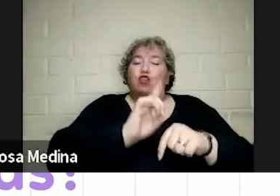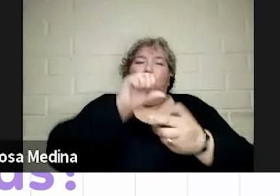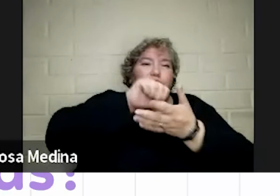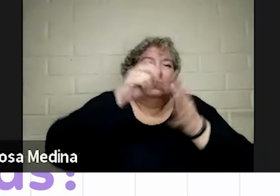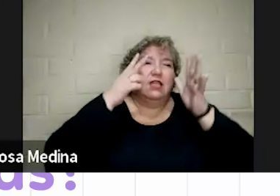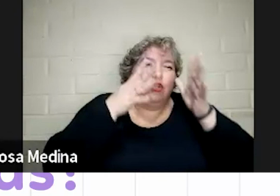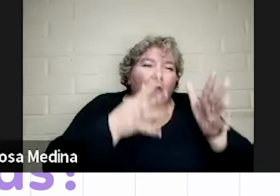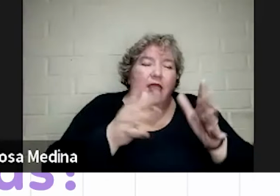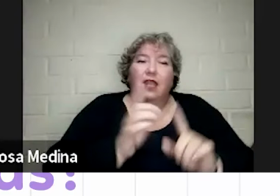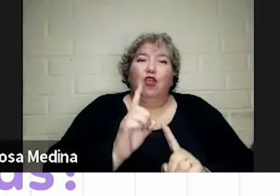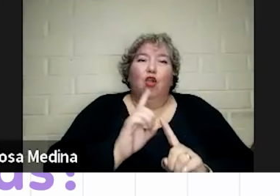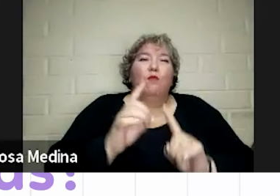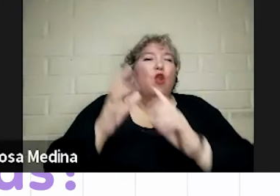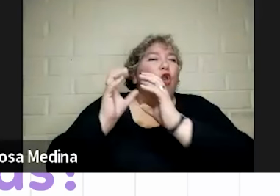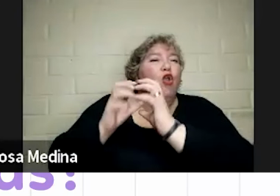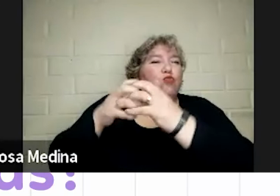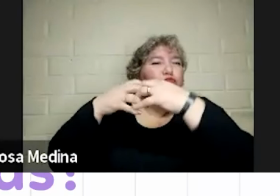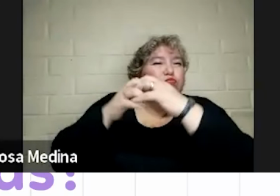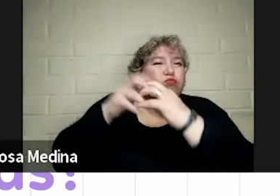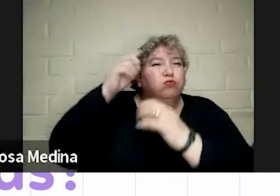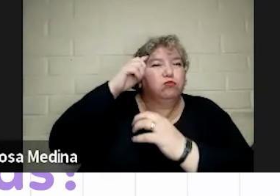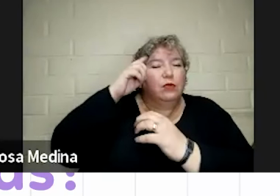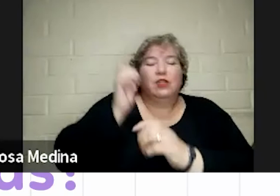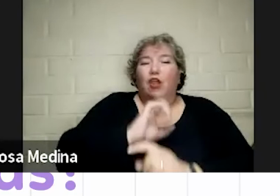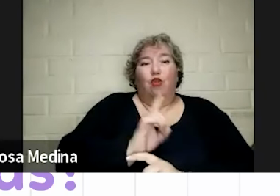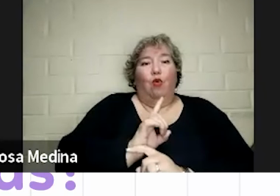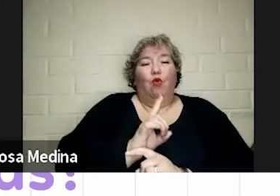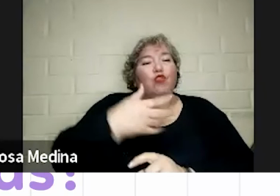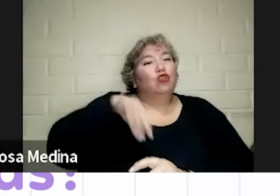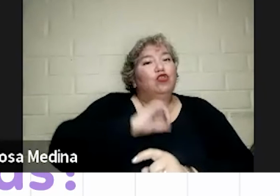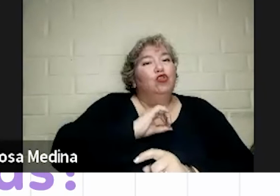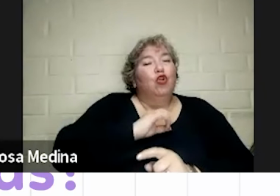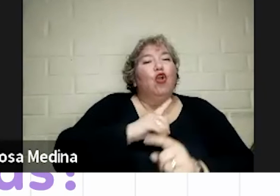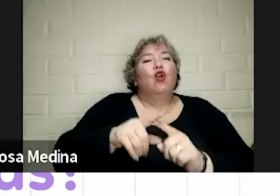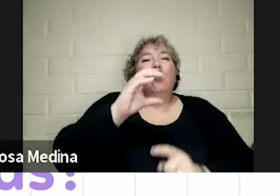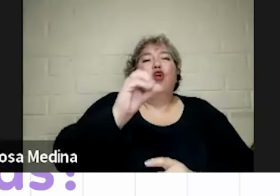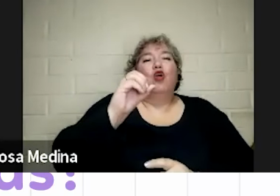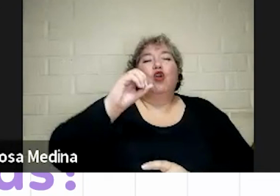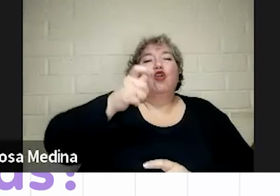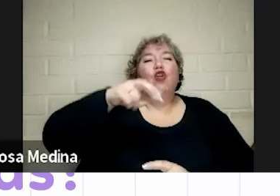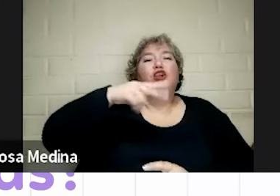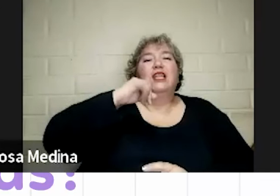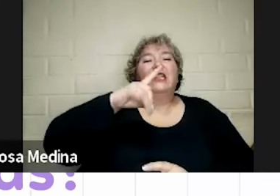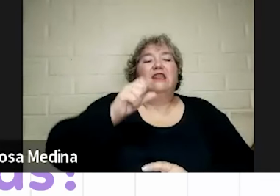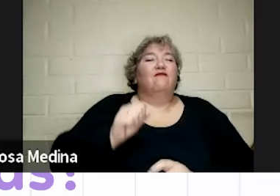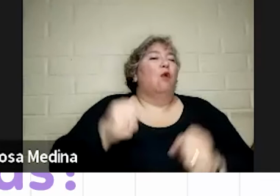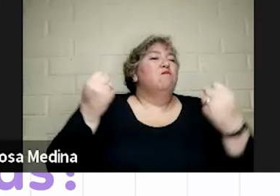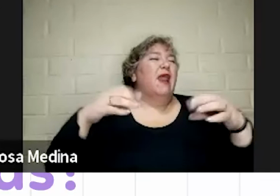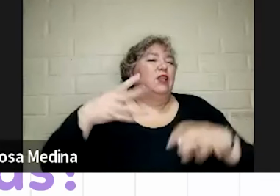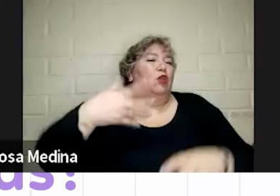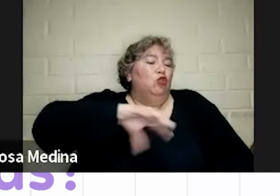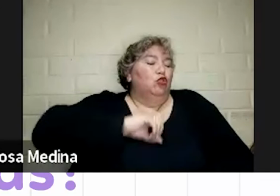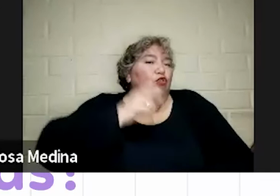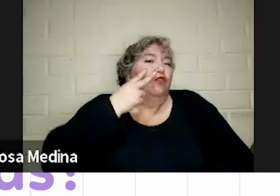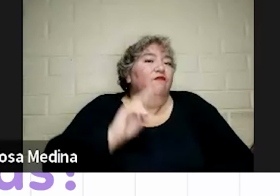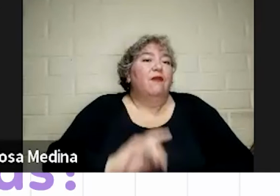tan neuro del desarrollo de funciones ejecutivas, sino que nos vamos a ir a lo cognitivo, ¿cierto? Lo más práctico, lo que vemos nosotros en las salas